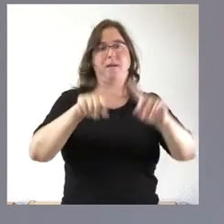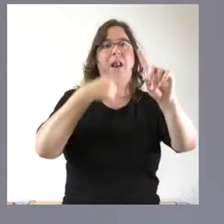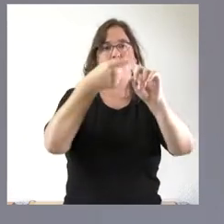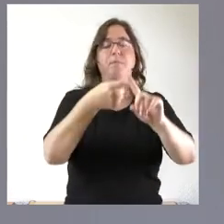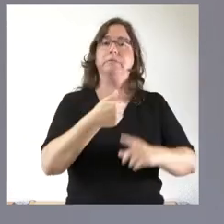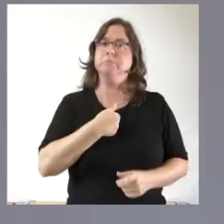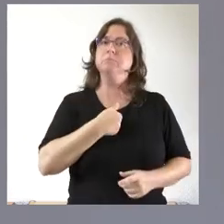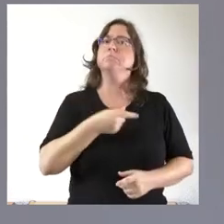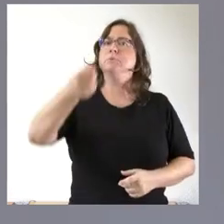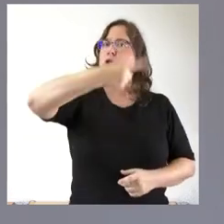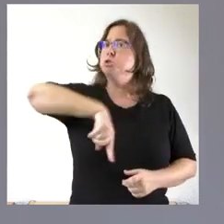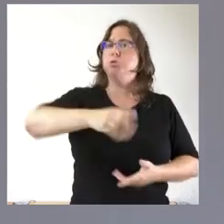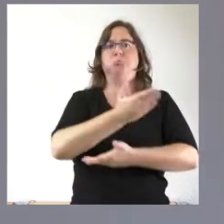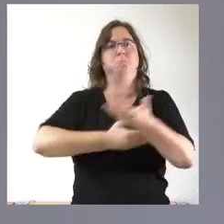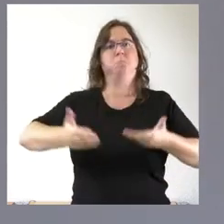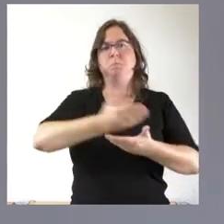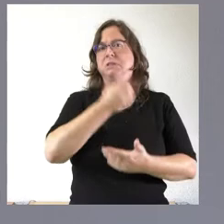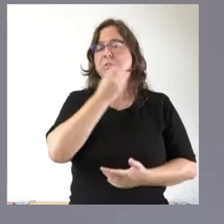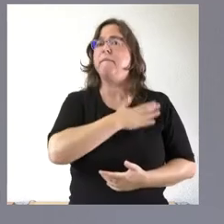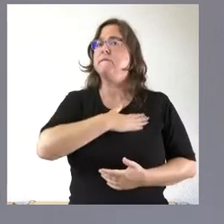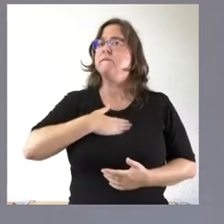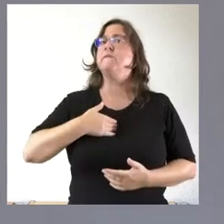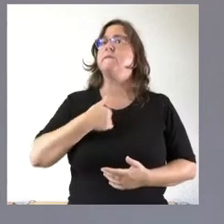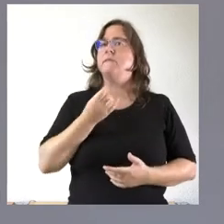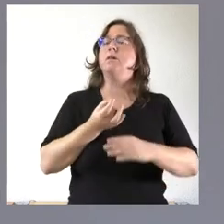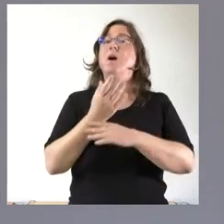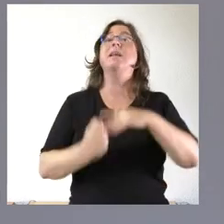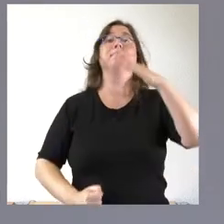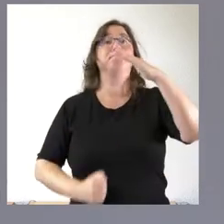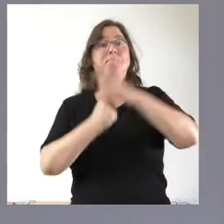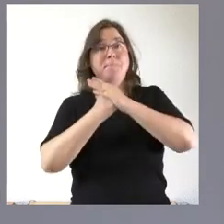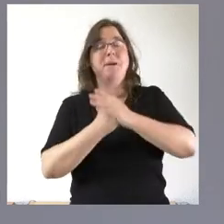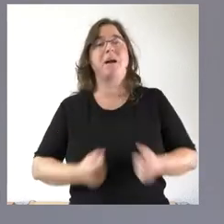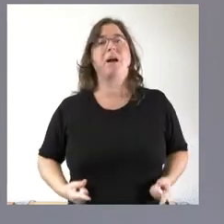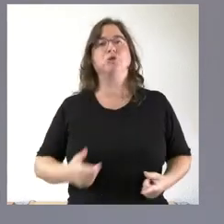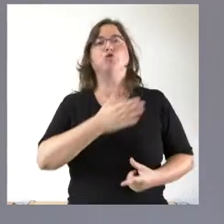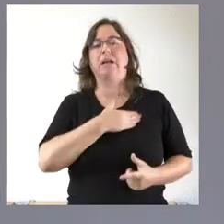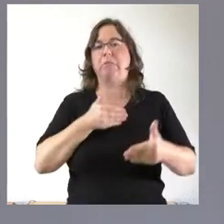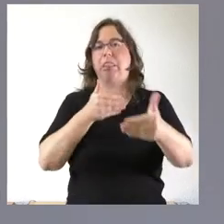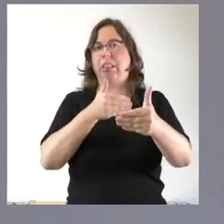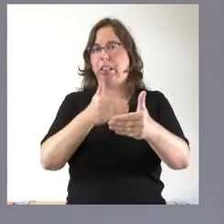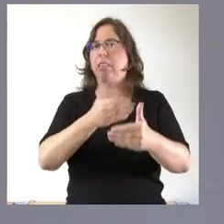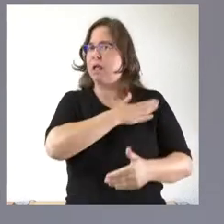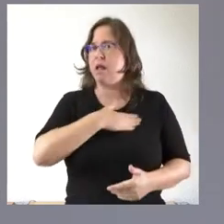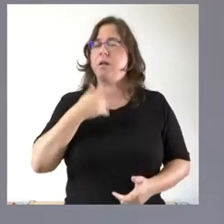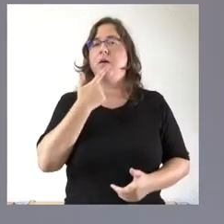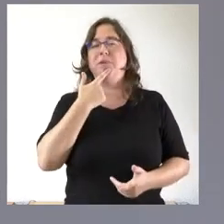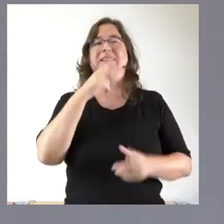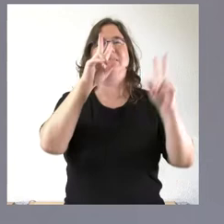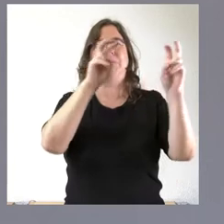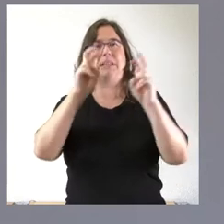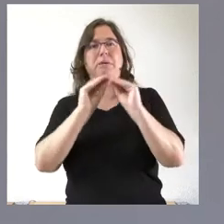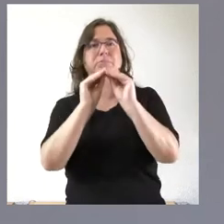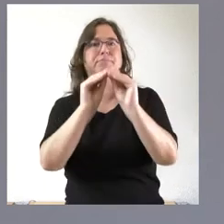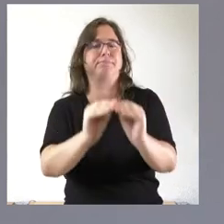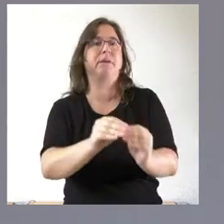buena disposición por todas las partes. Nuestra idea es presentar también el techo de gasto en breve y ir resolviendo algunas de las cuestiones que tenemos